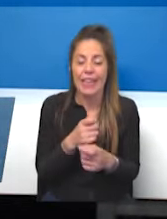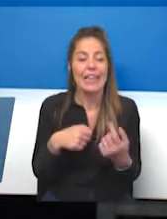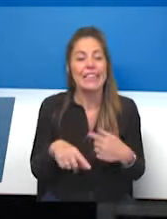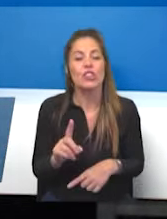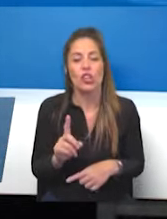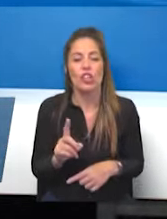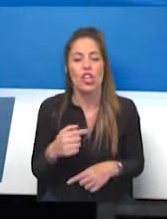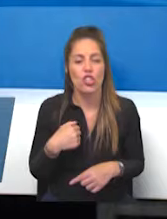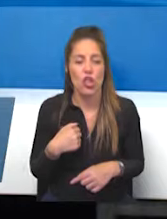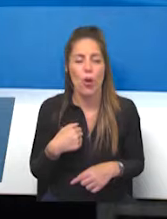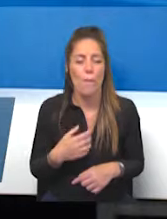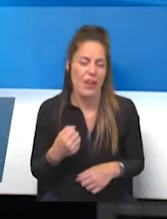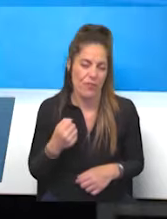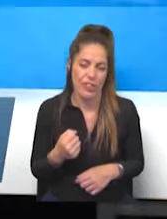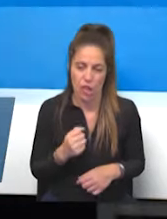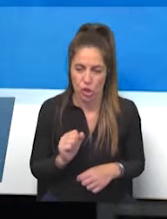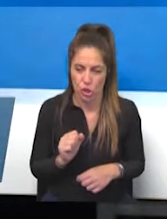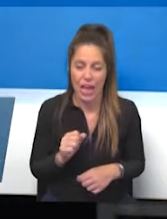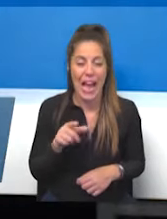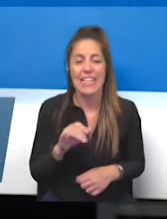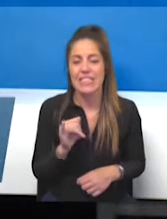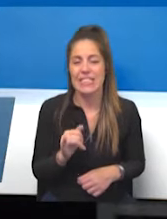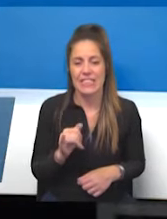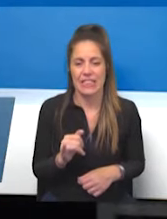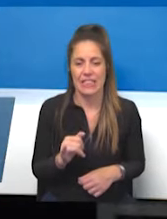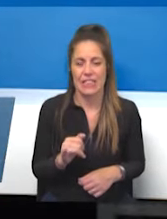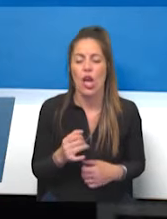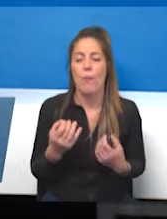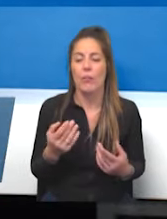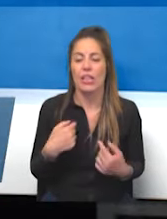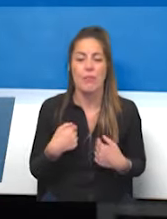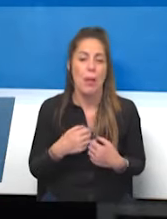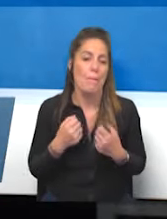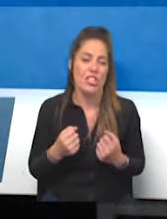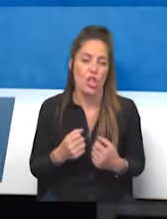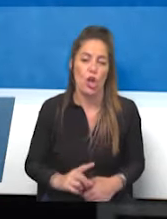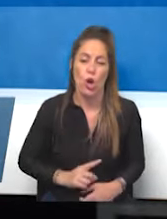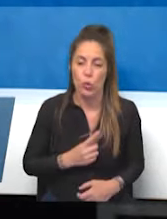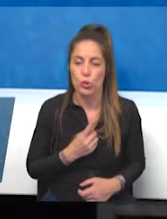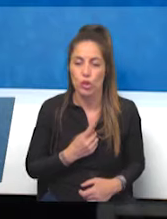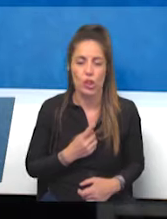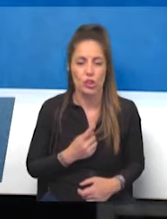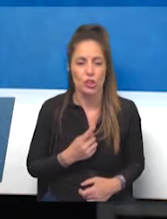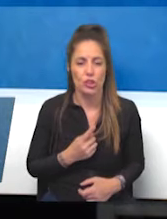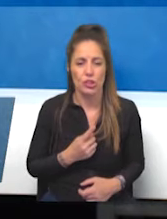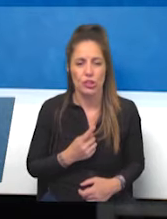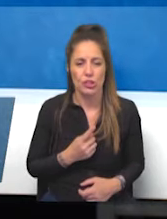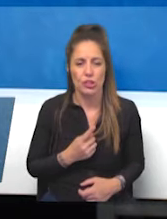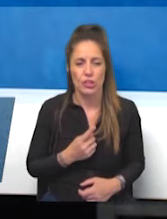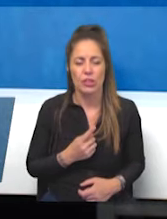este pero yte io Y ahí sí porque uno de mis mayores orgullos como orientales lo del índice